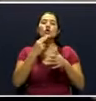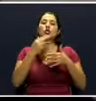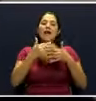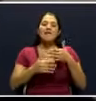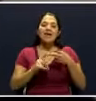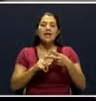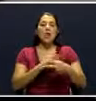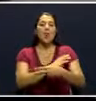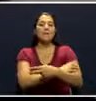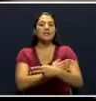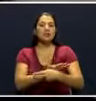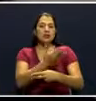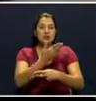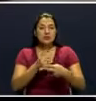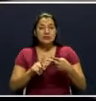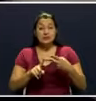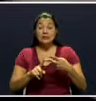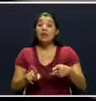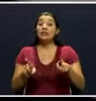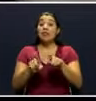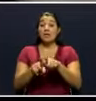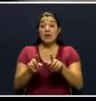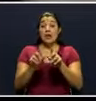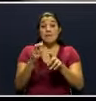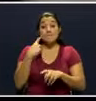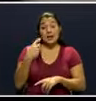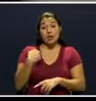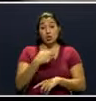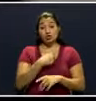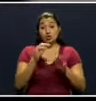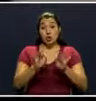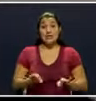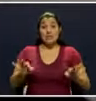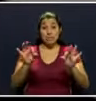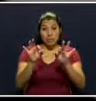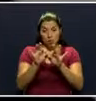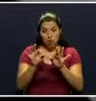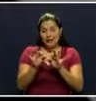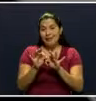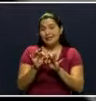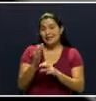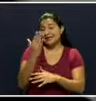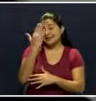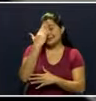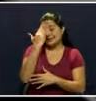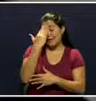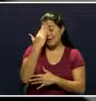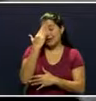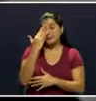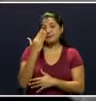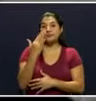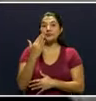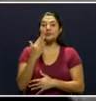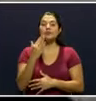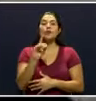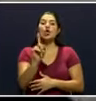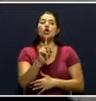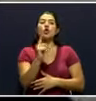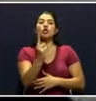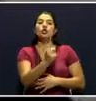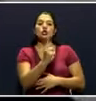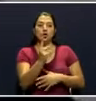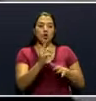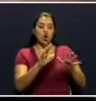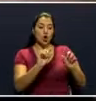es importantísimo conocer otro tipo de vigilancia que no es enfocada únicamente como en los grupos de las